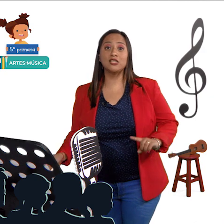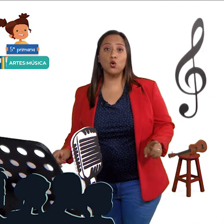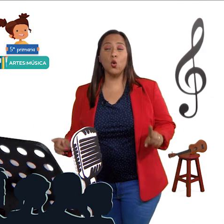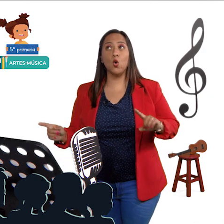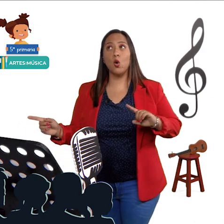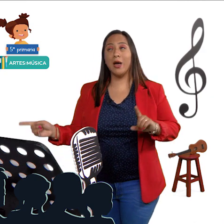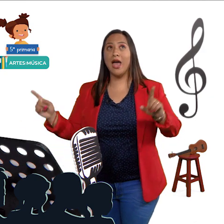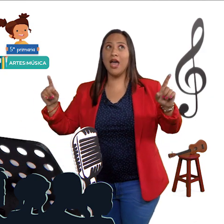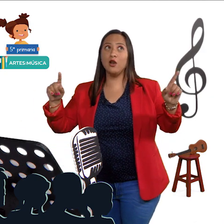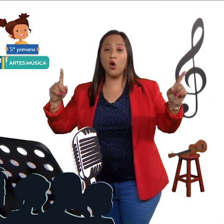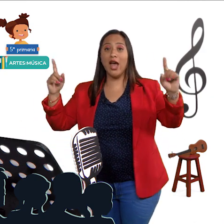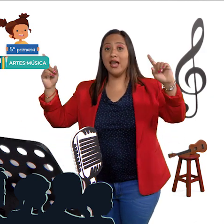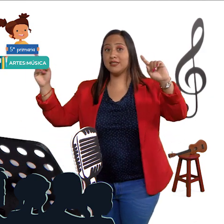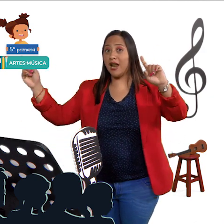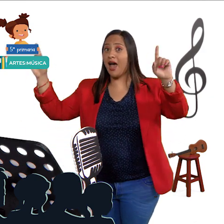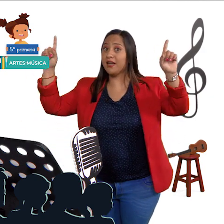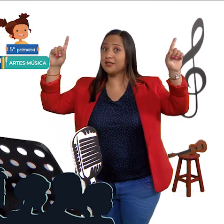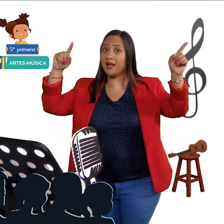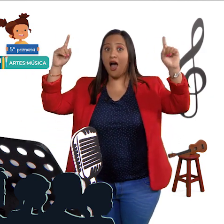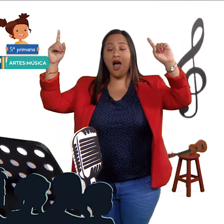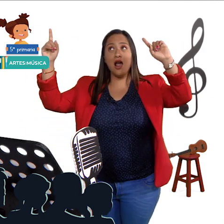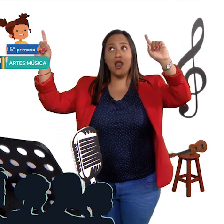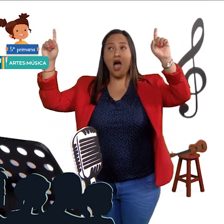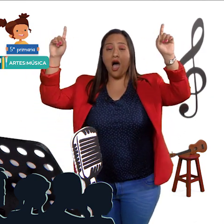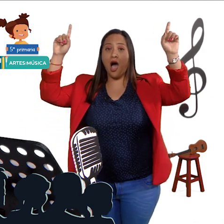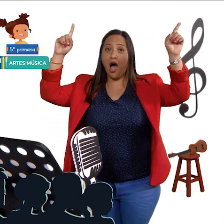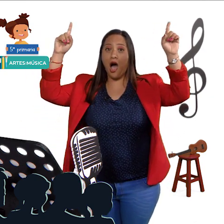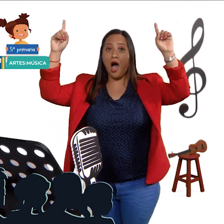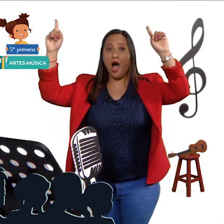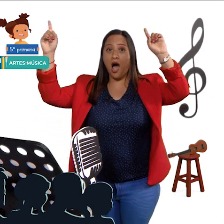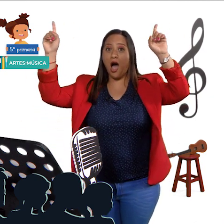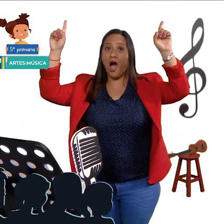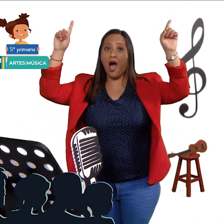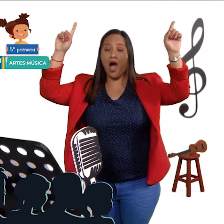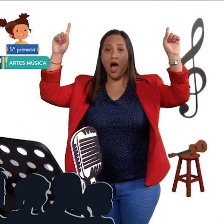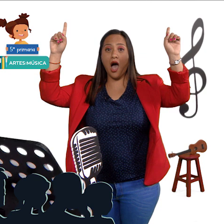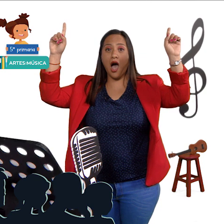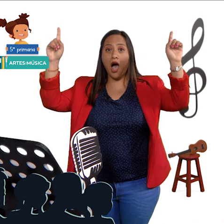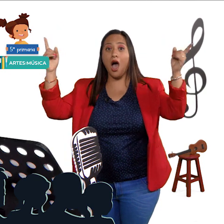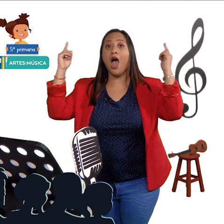Sube, sube nuestra escala.